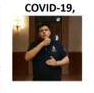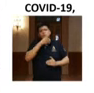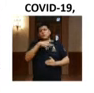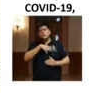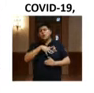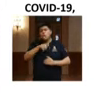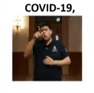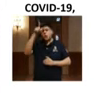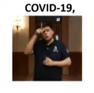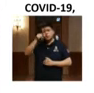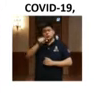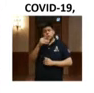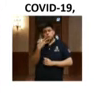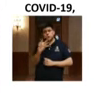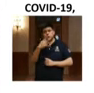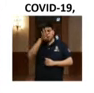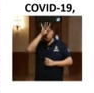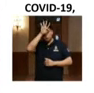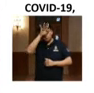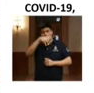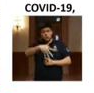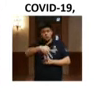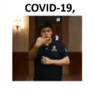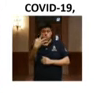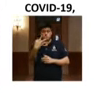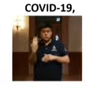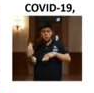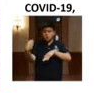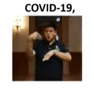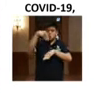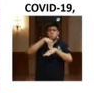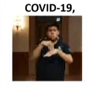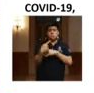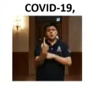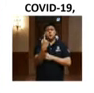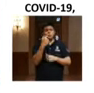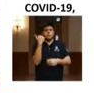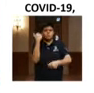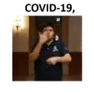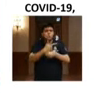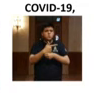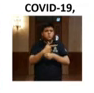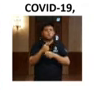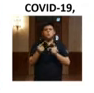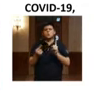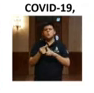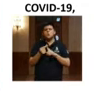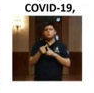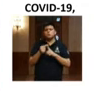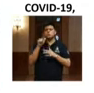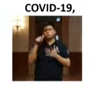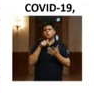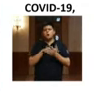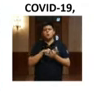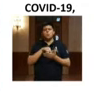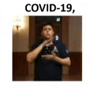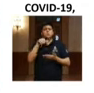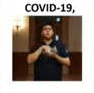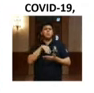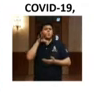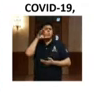con 74, Monterrey con 14 y se agrega uno en Santiago, un solo caso.